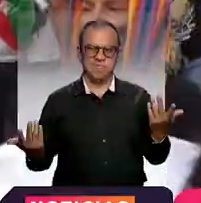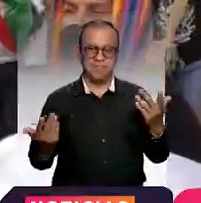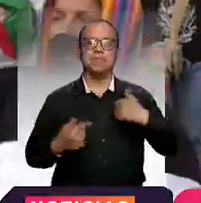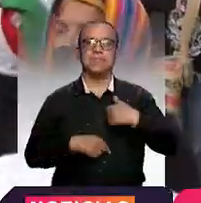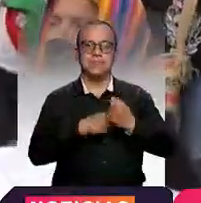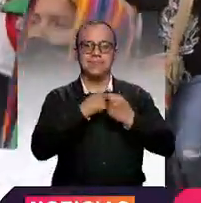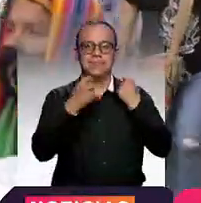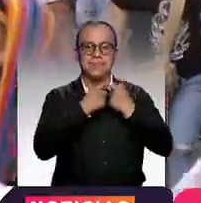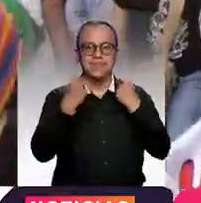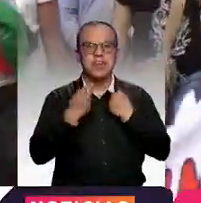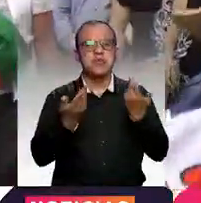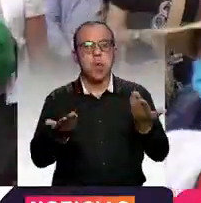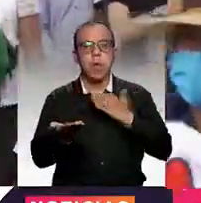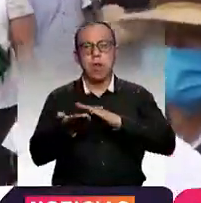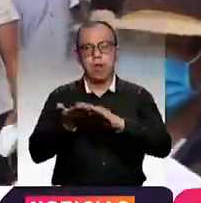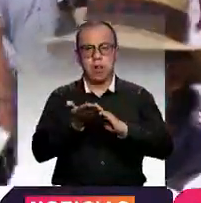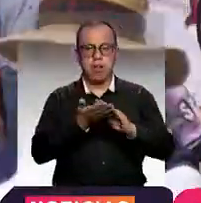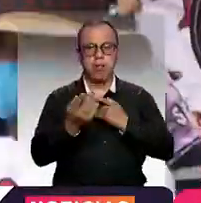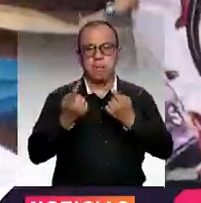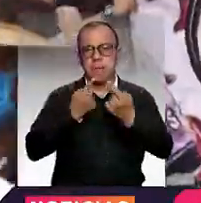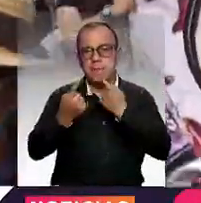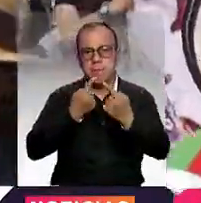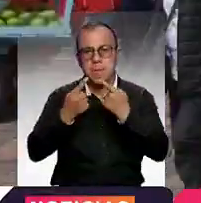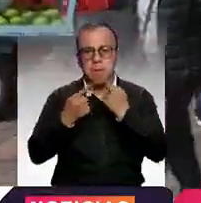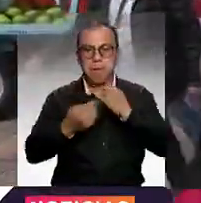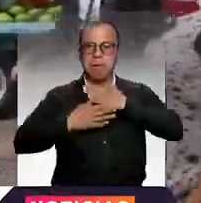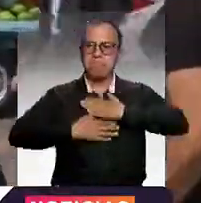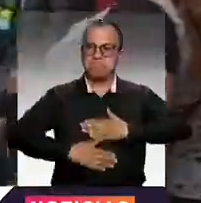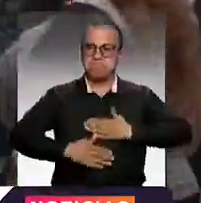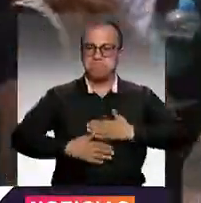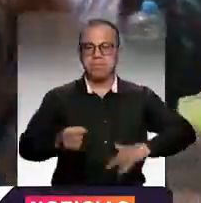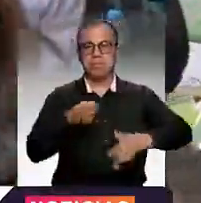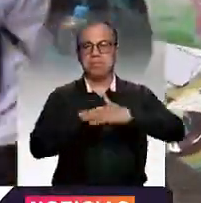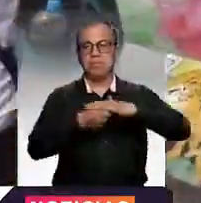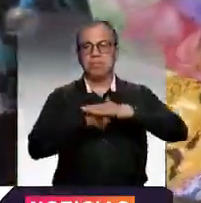insiste en resolver con diálogo y pacíficamente la situación con la Minga.